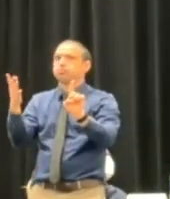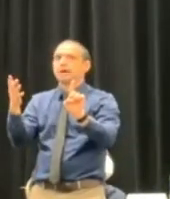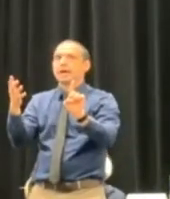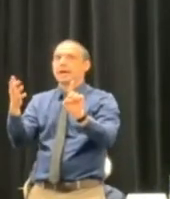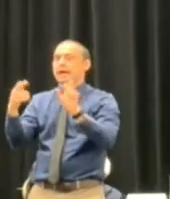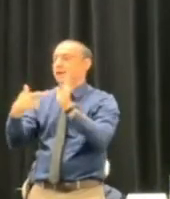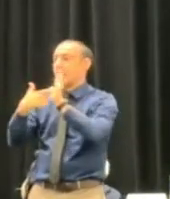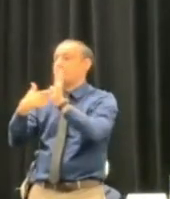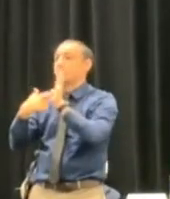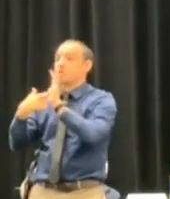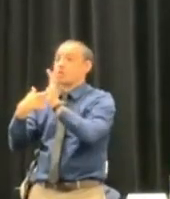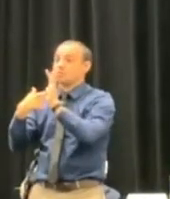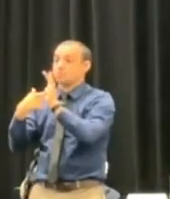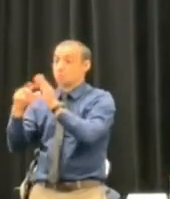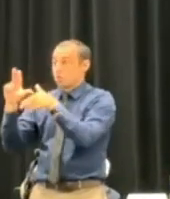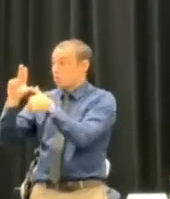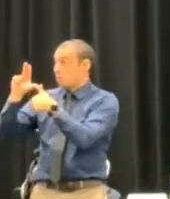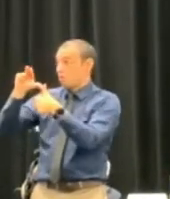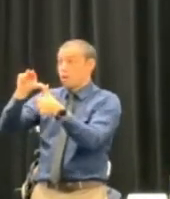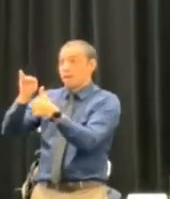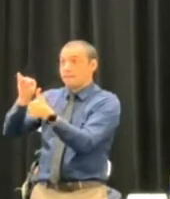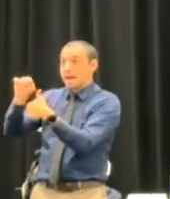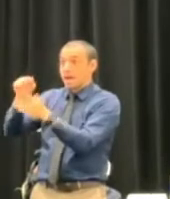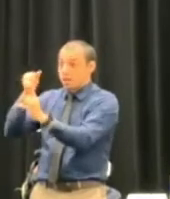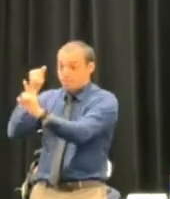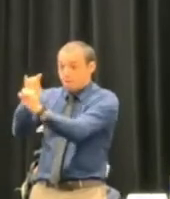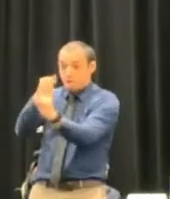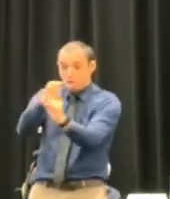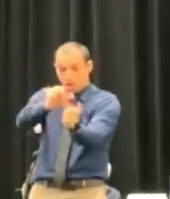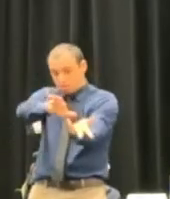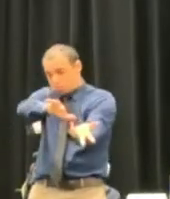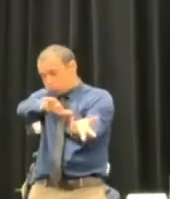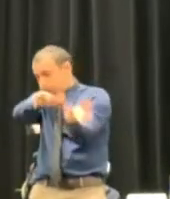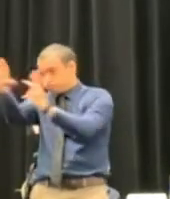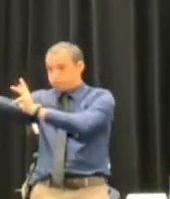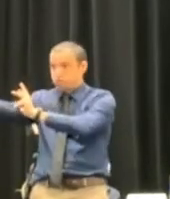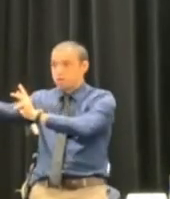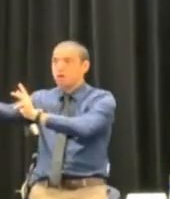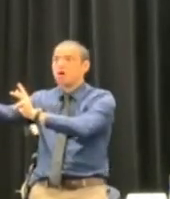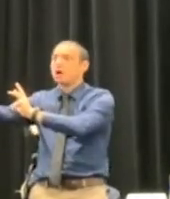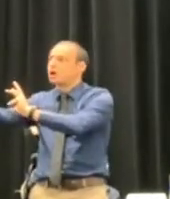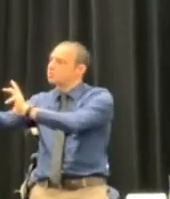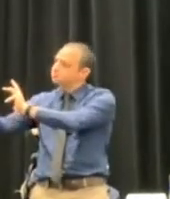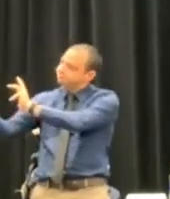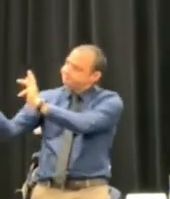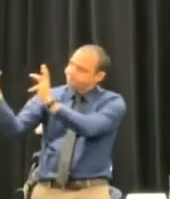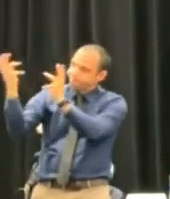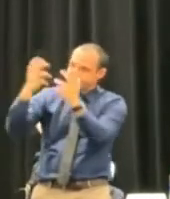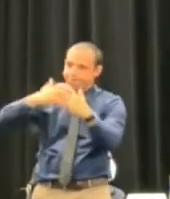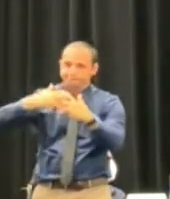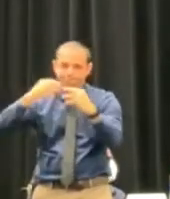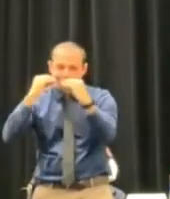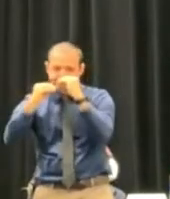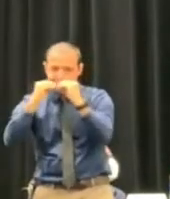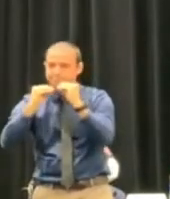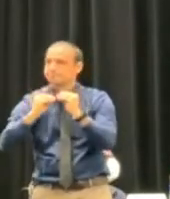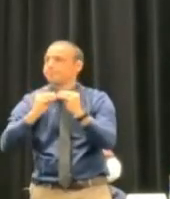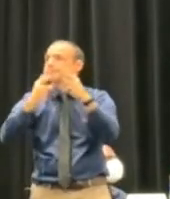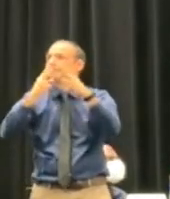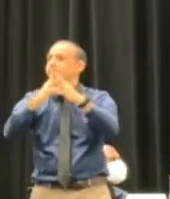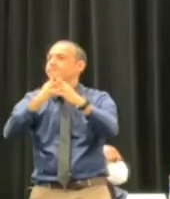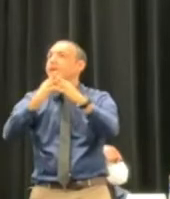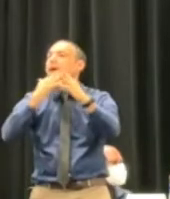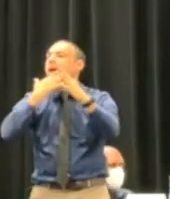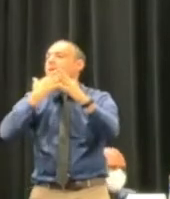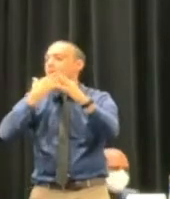huracán maría sobre esas facilidades pues básicamente estamos restaurando la y llevándolo a un lugar mucho más